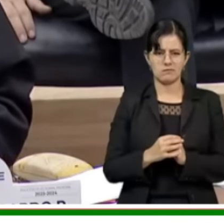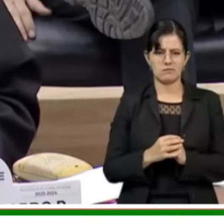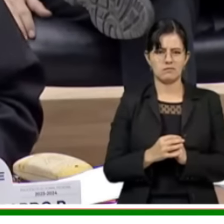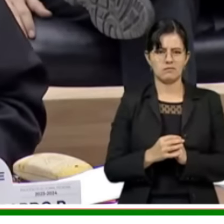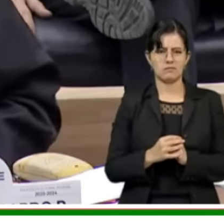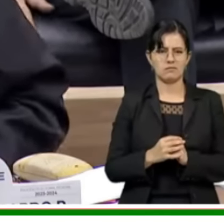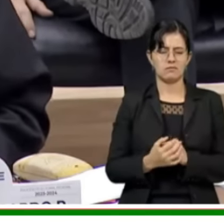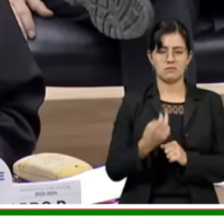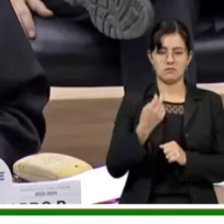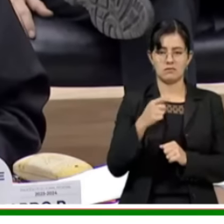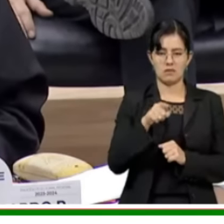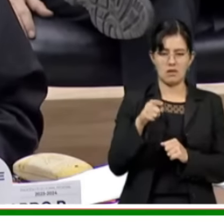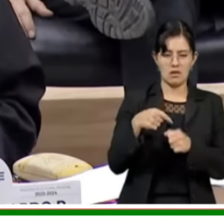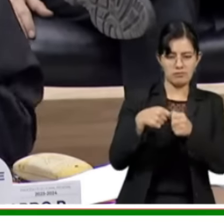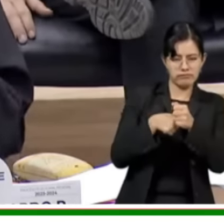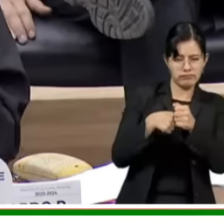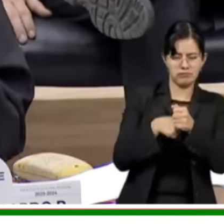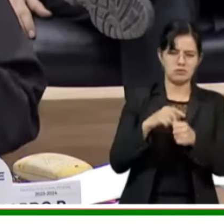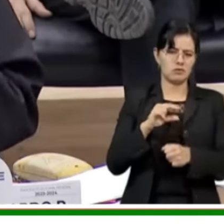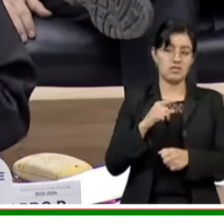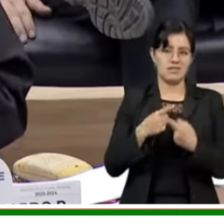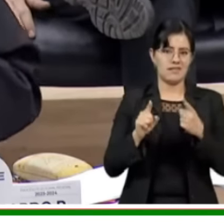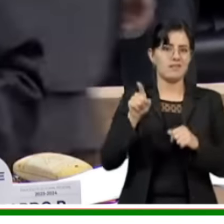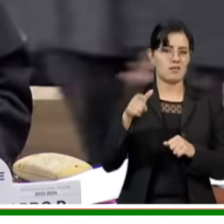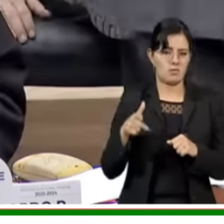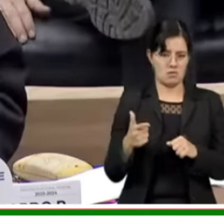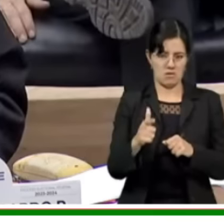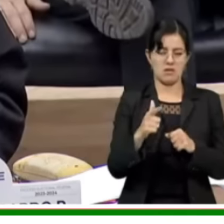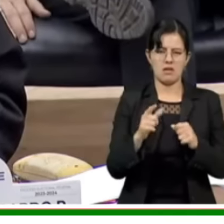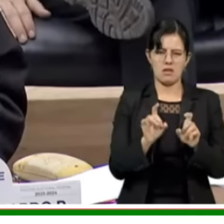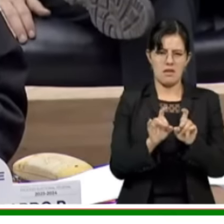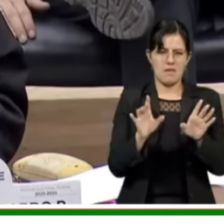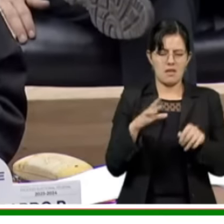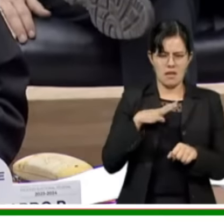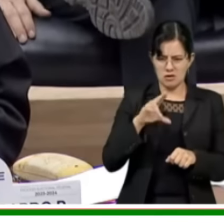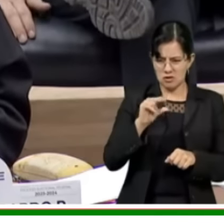es discrecional como en Guanajuato y pasaron de 80,000 a 350